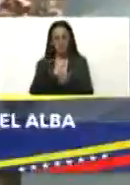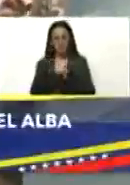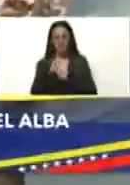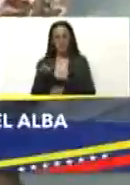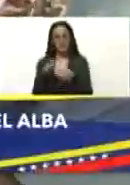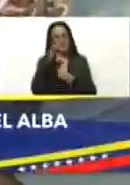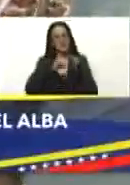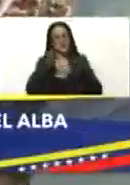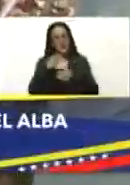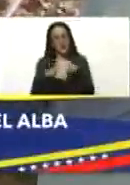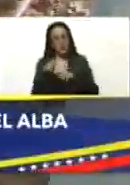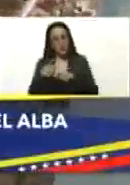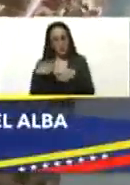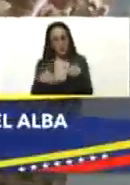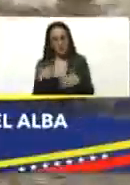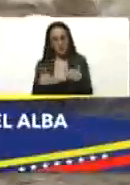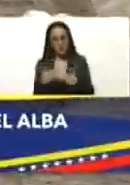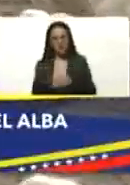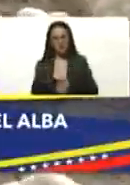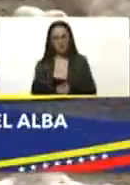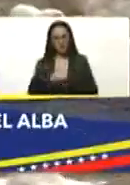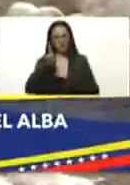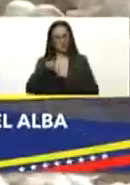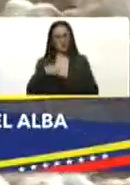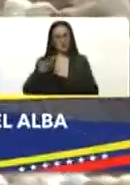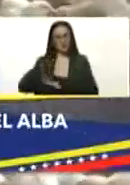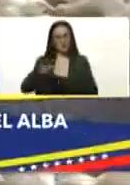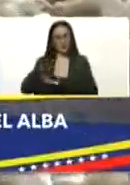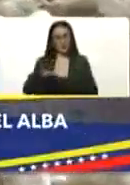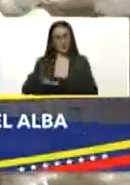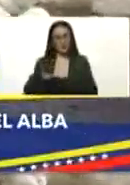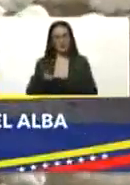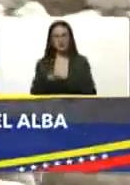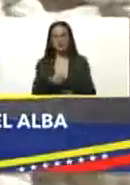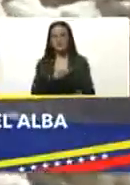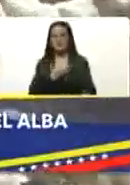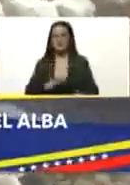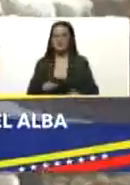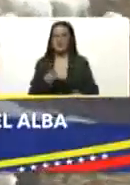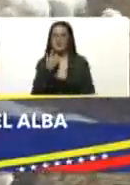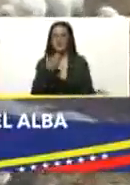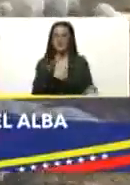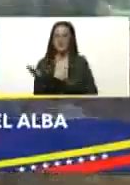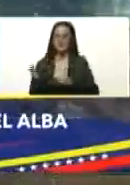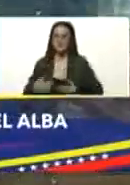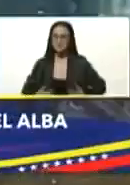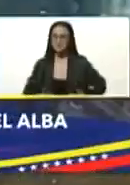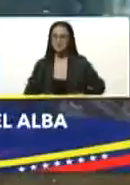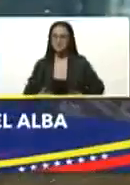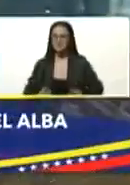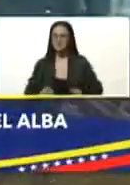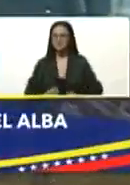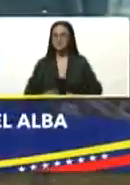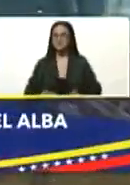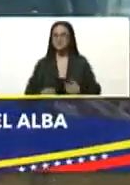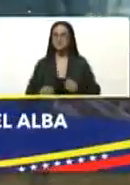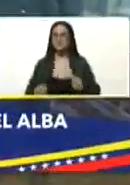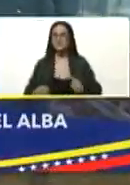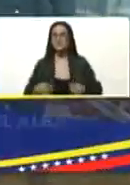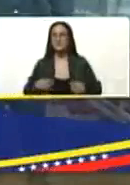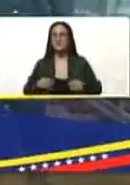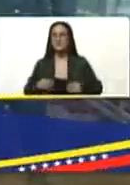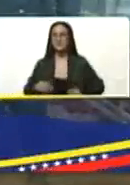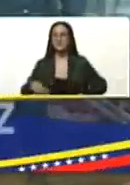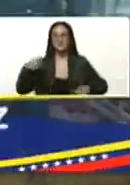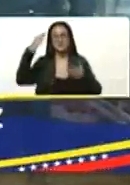sido todo este proceso y además importantes datos que le tiene, presidente. Adelante, María. Saludos,